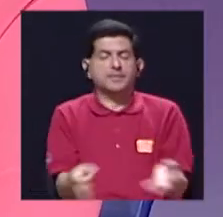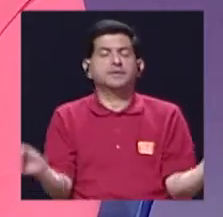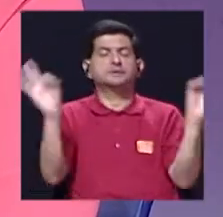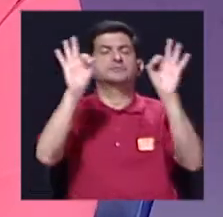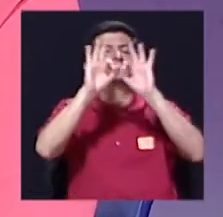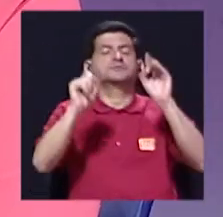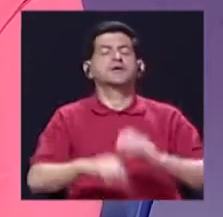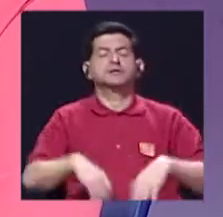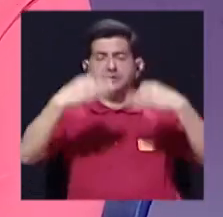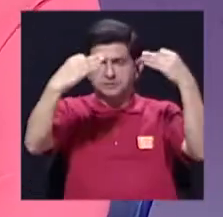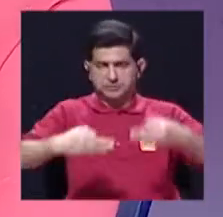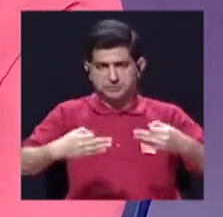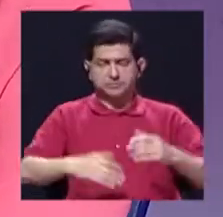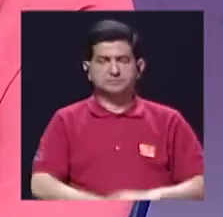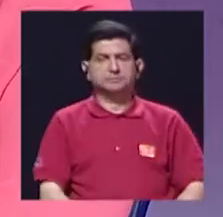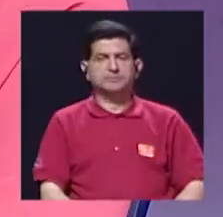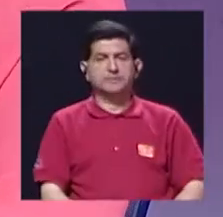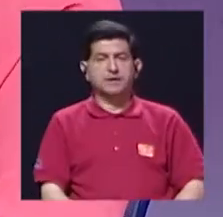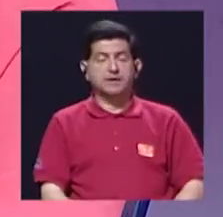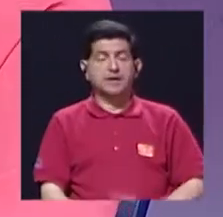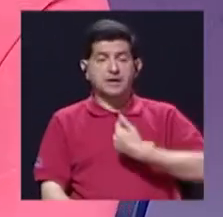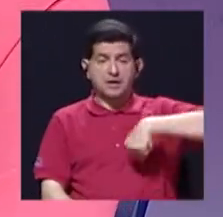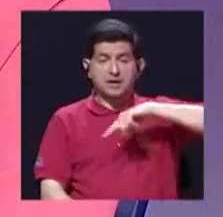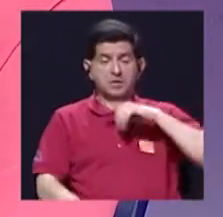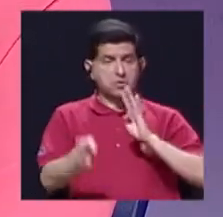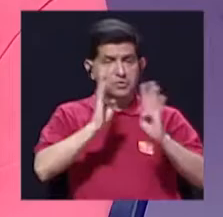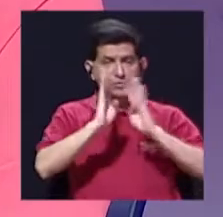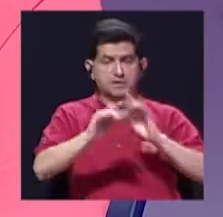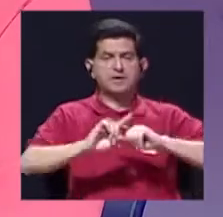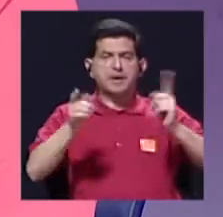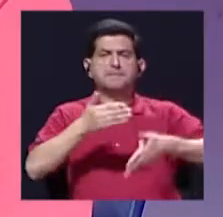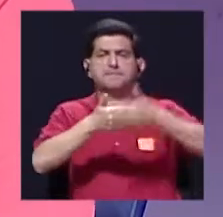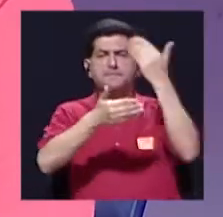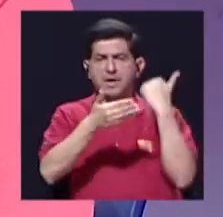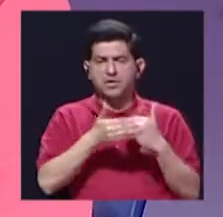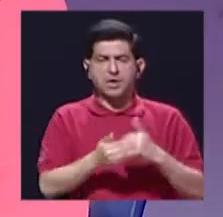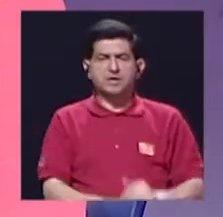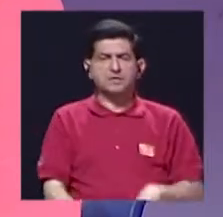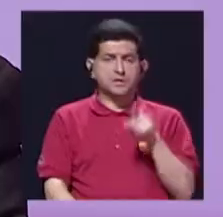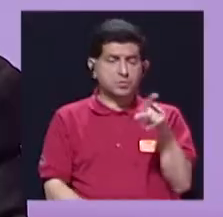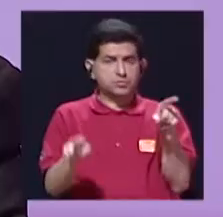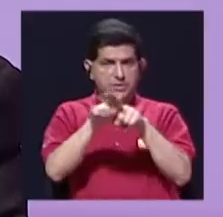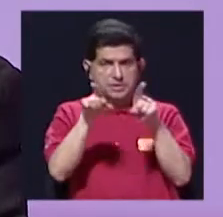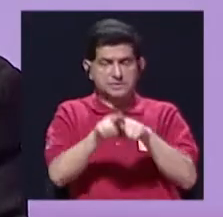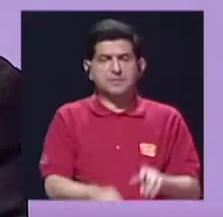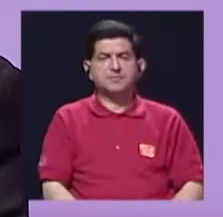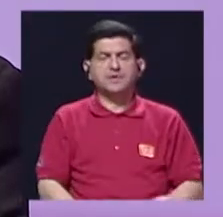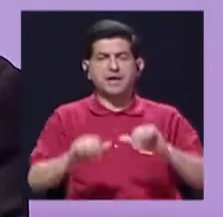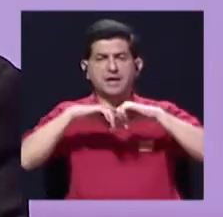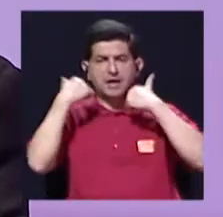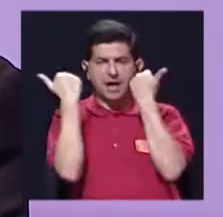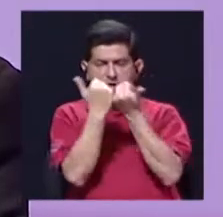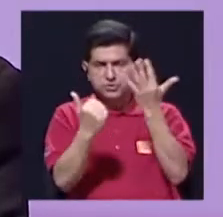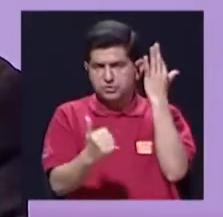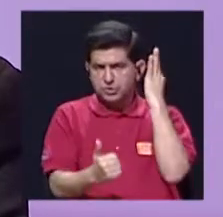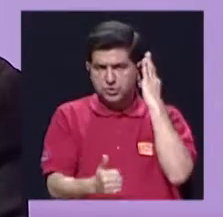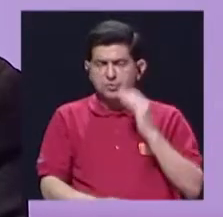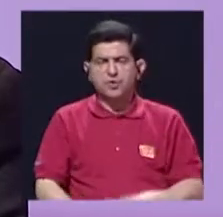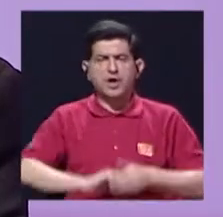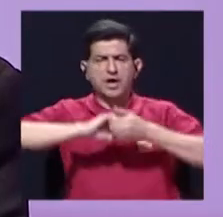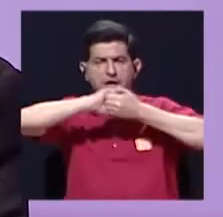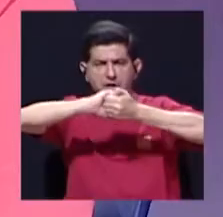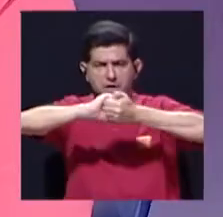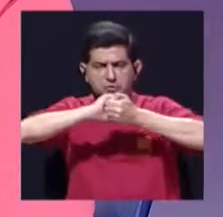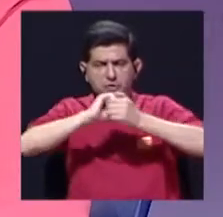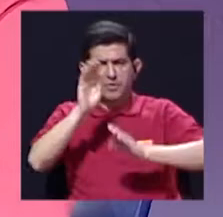importantes. Entonces, para eso queremos hablar. Pero bueno, antes, ustedes vienen también por la Asociación de Mujeres para la Cooperación